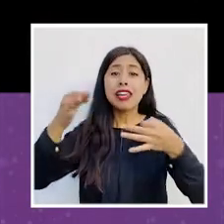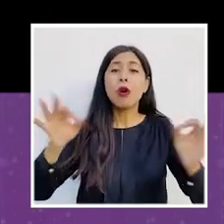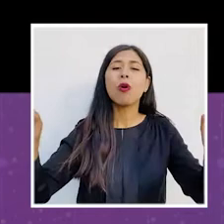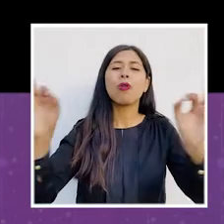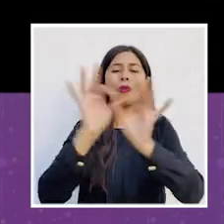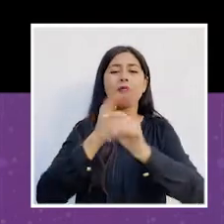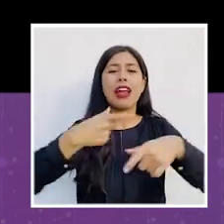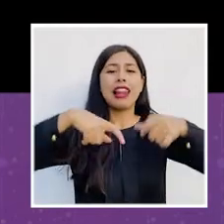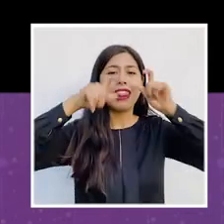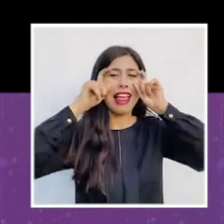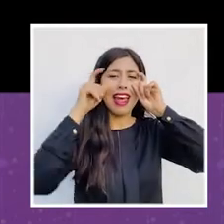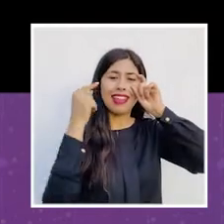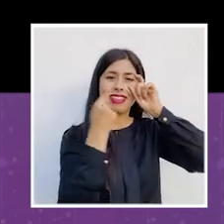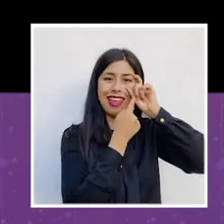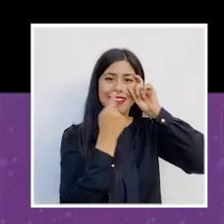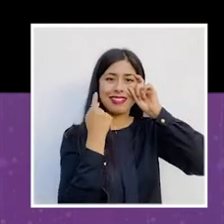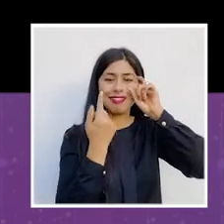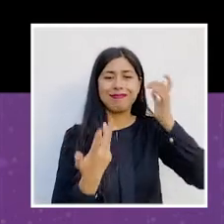sol con estos lentes.